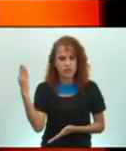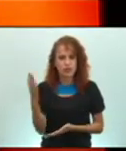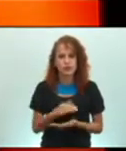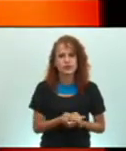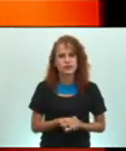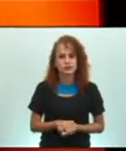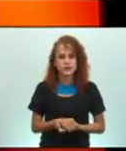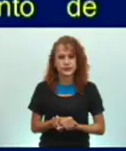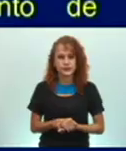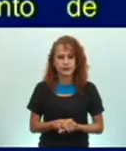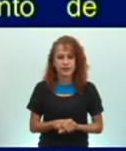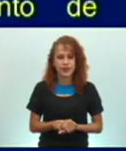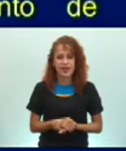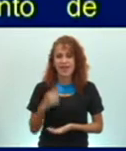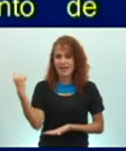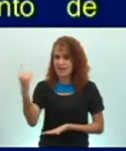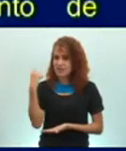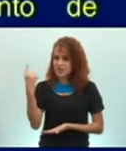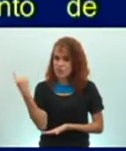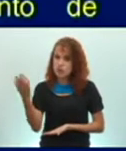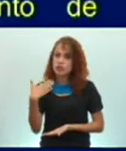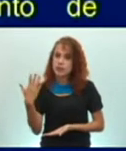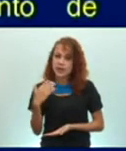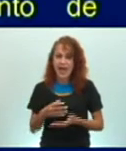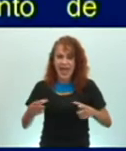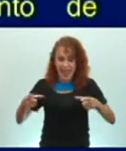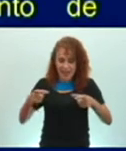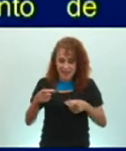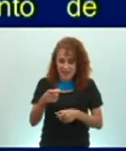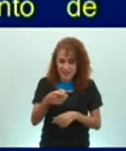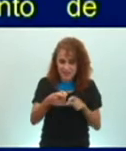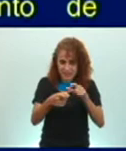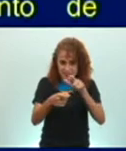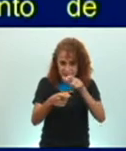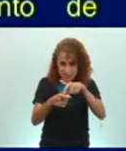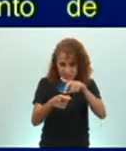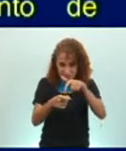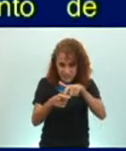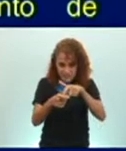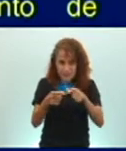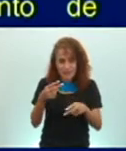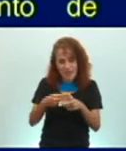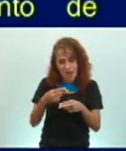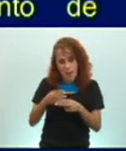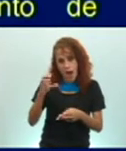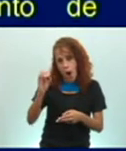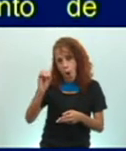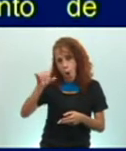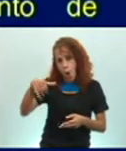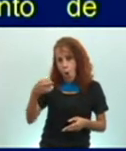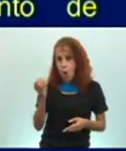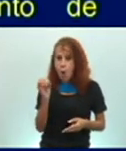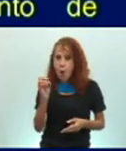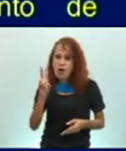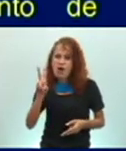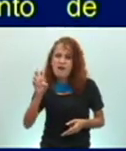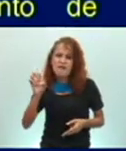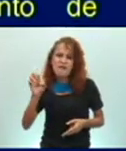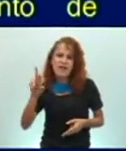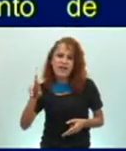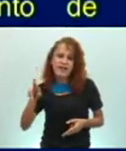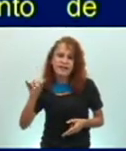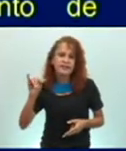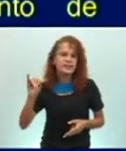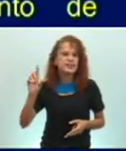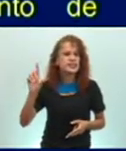meteorológico. En el ciclón tropical, el centro se denomina ojo o vértice y en él predomina la calma